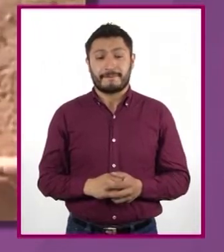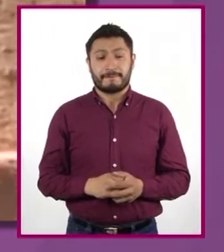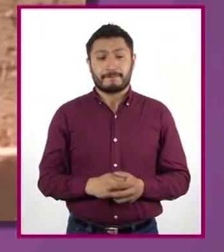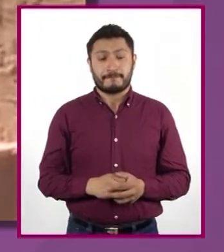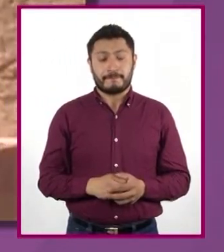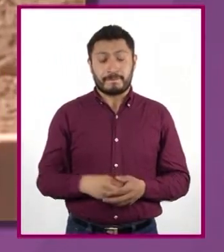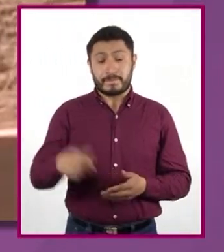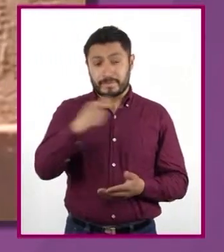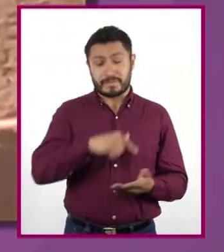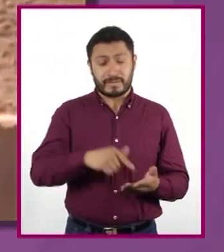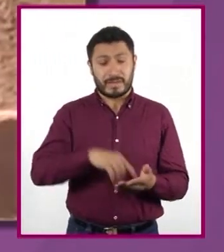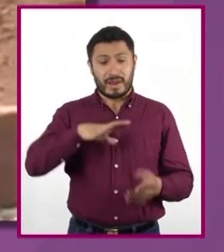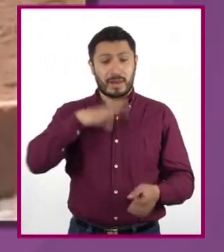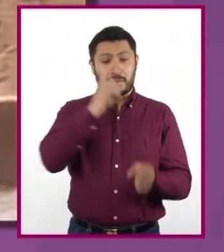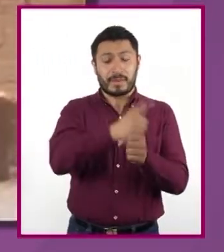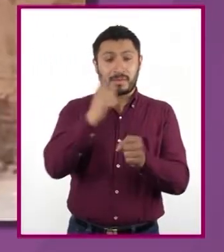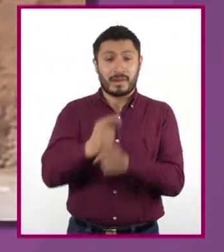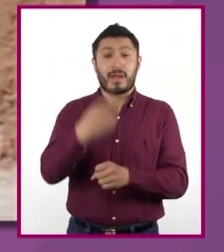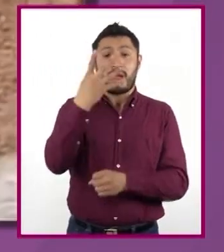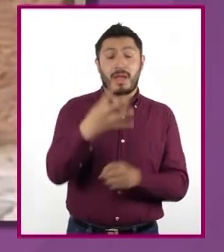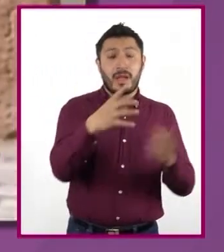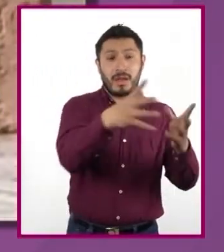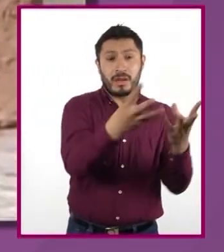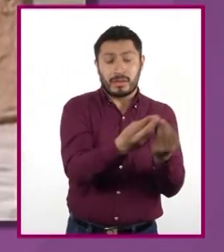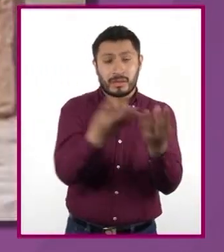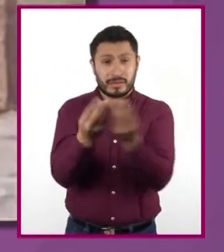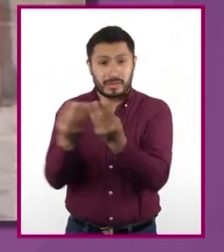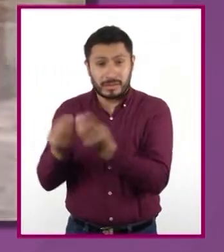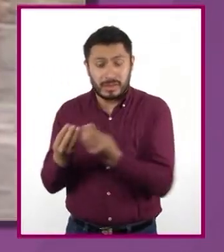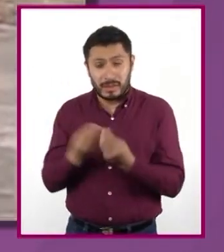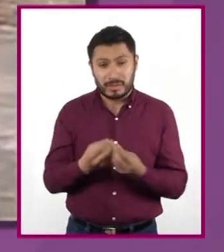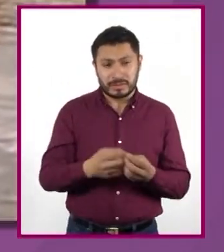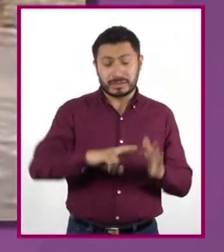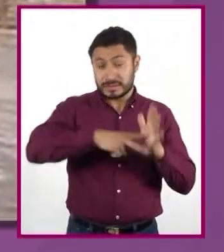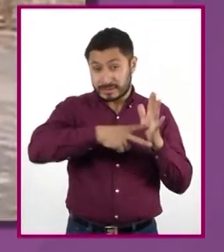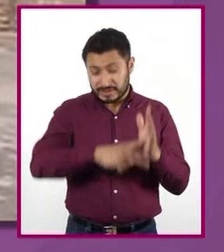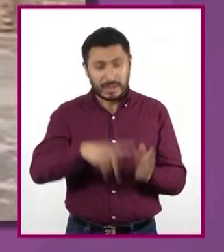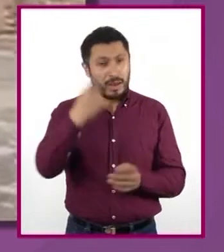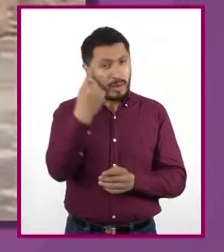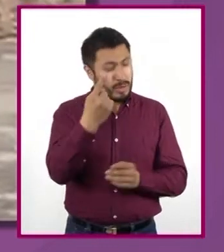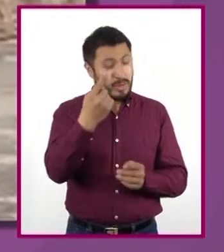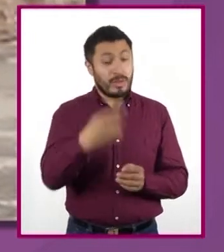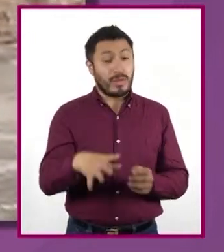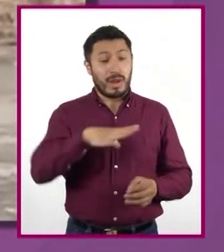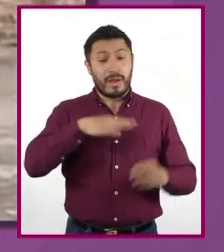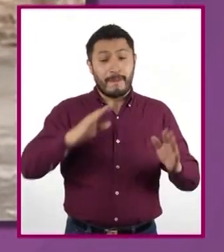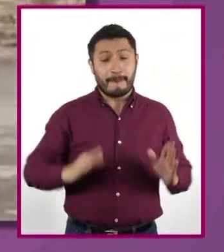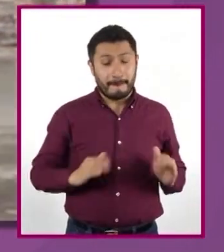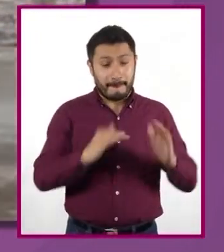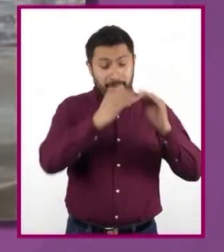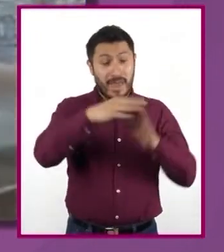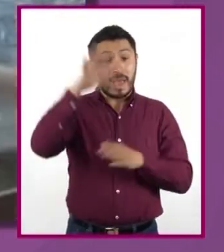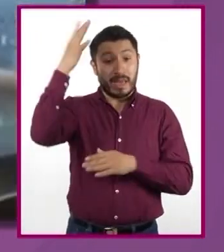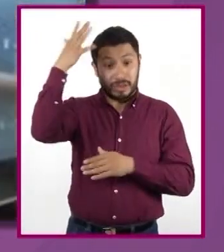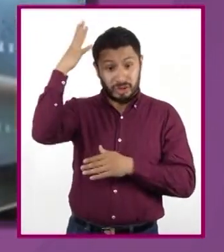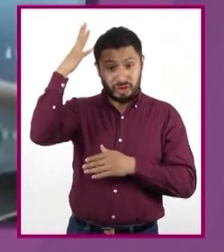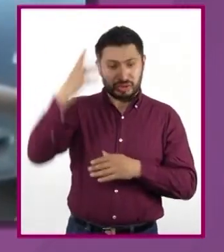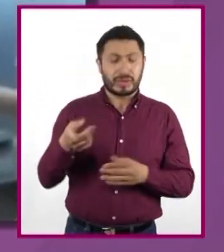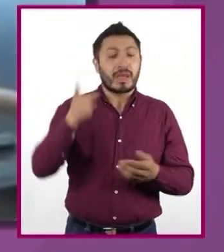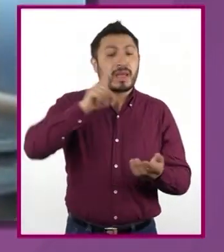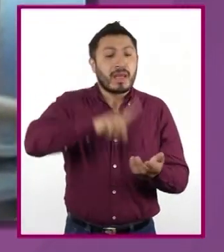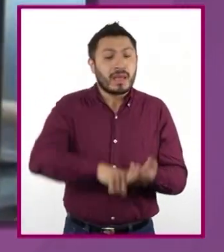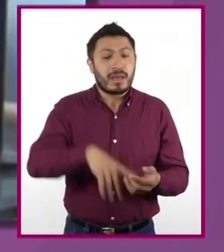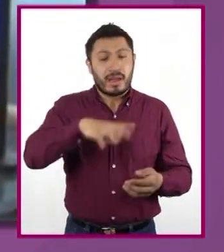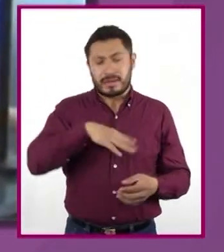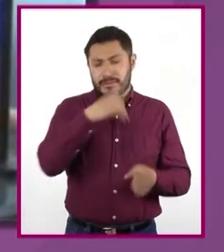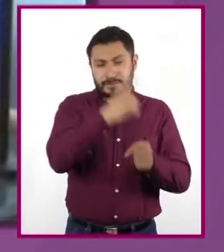En el sitio se han descubierto 4 conjuntos arquitectónicos. Uno de ellos es la Pirámide del Sol. Dentro de ella